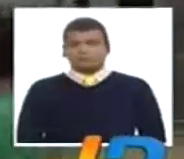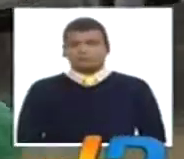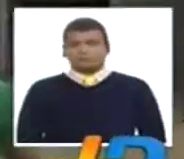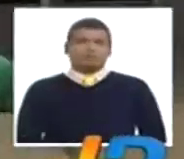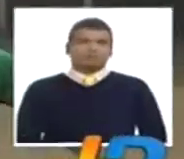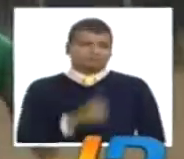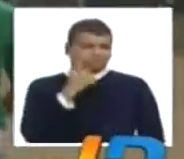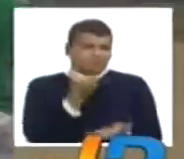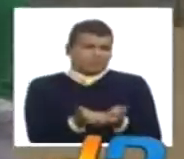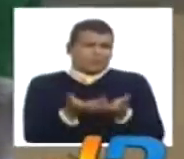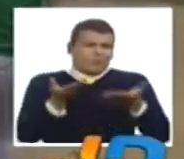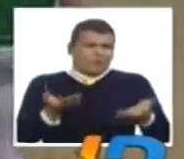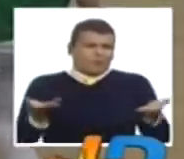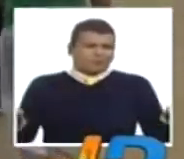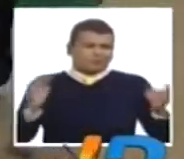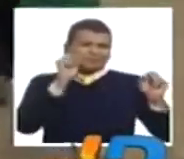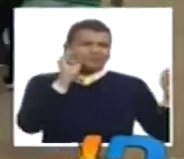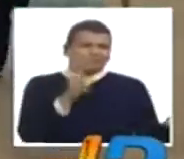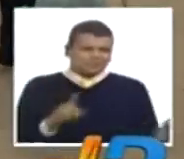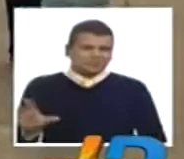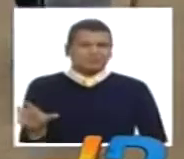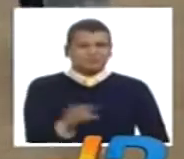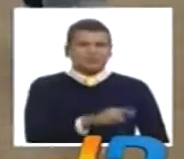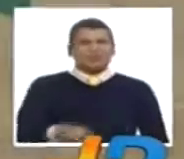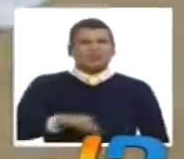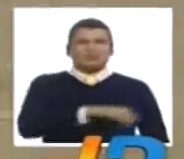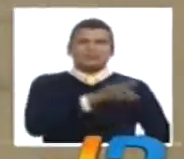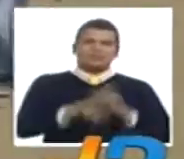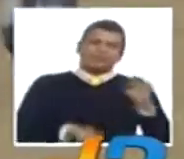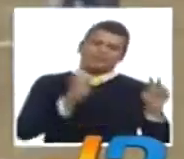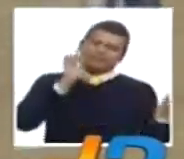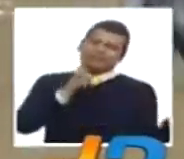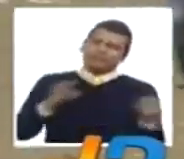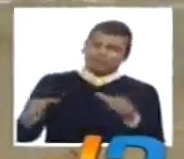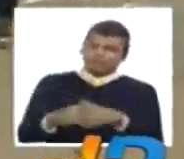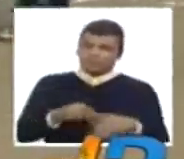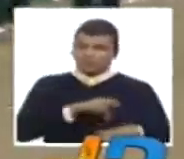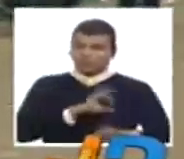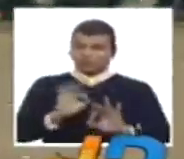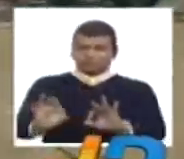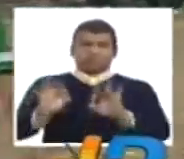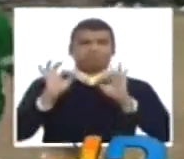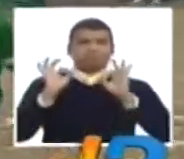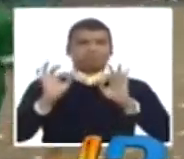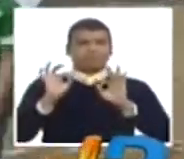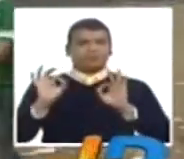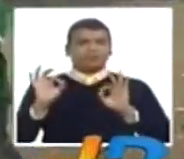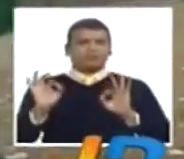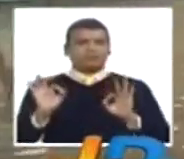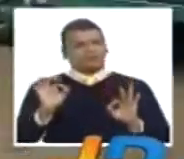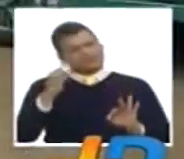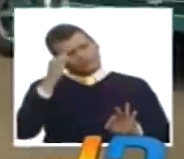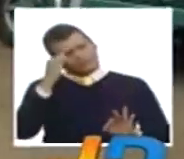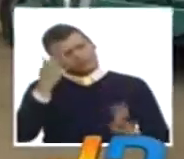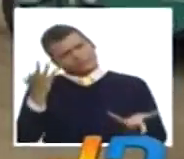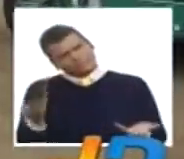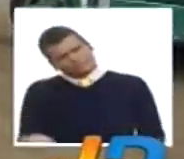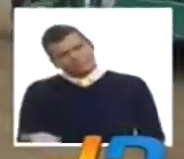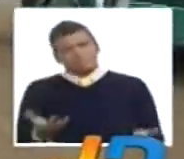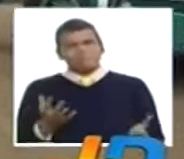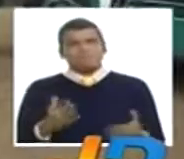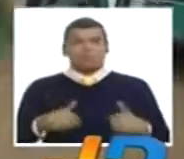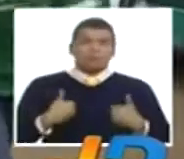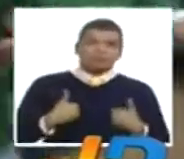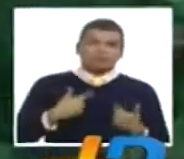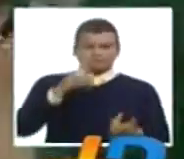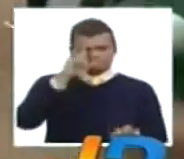cosas, para muchos de los hinchas verdiblancos, la alegría de volver a ver a su equipo terminó convertida en frustración. Un problema del que se ocuparán los